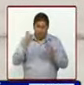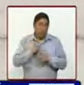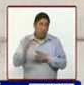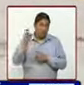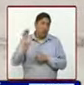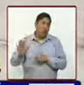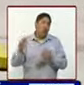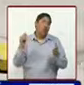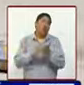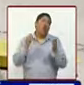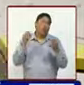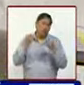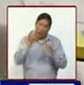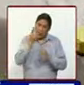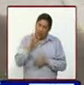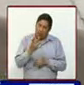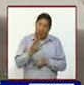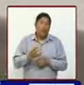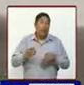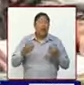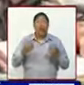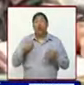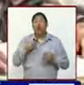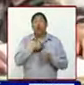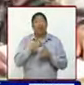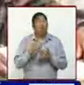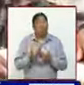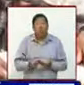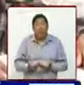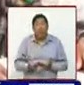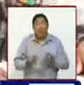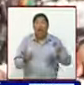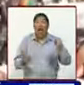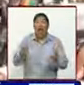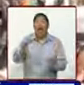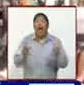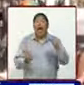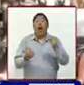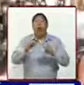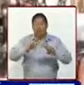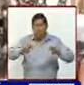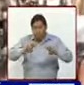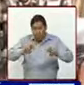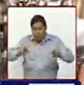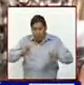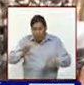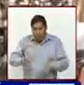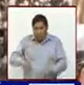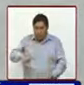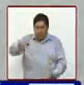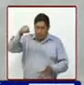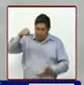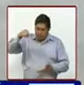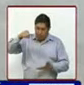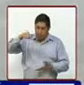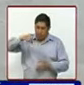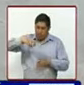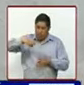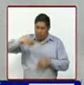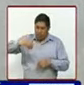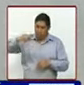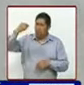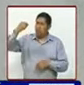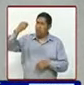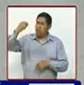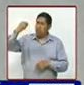$1,194,990. Realizando la requisa del motorizado, logrando encontrar 3 bolsas de yute,